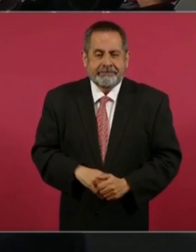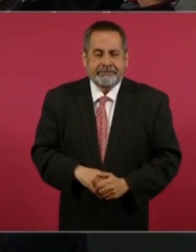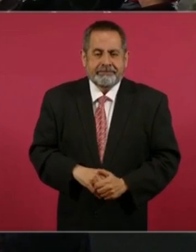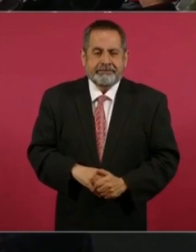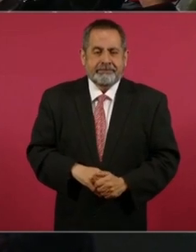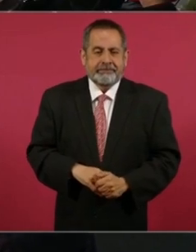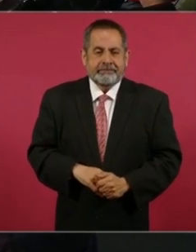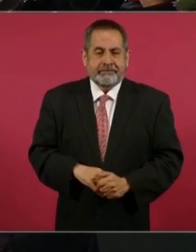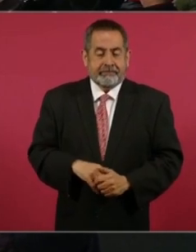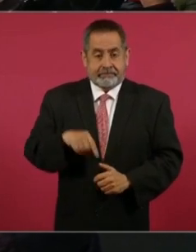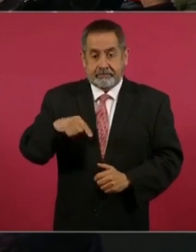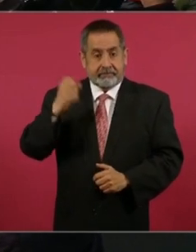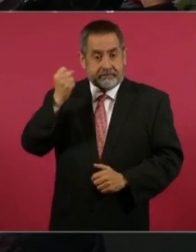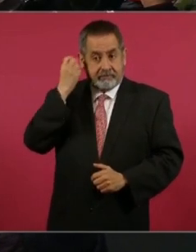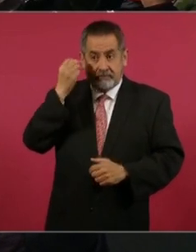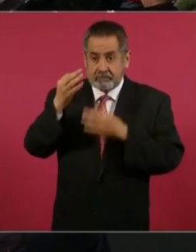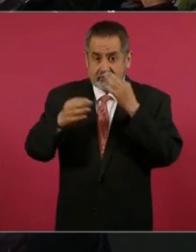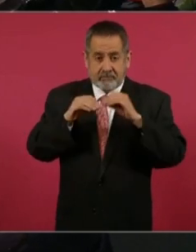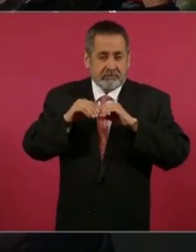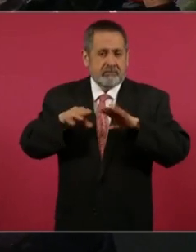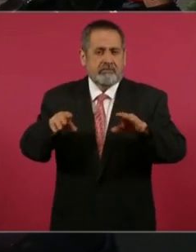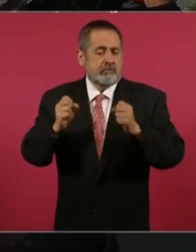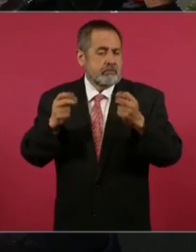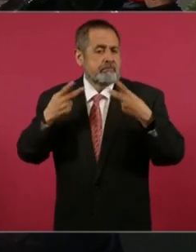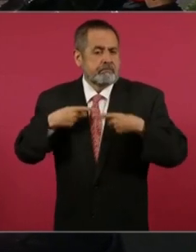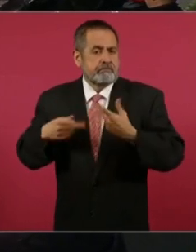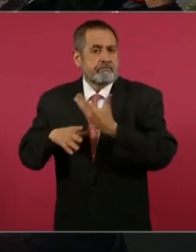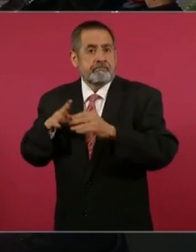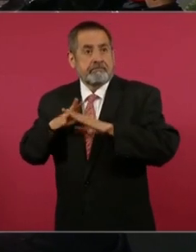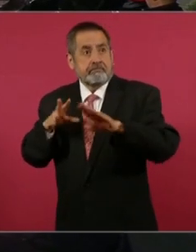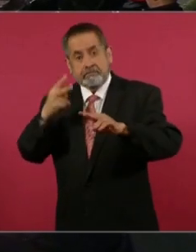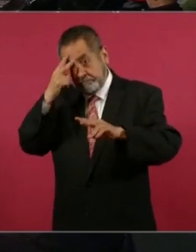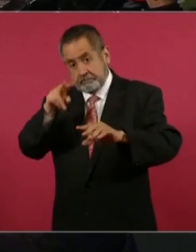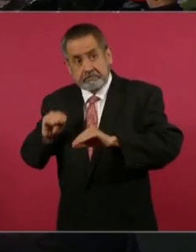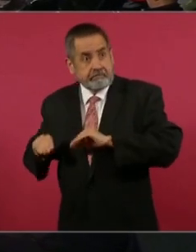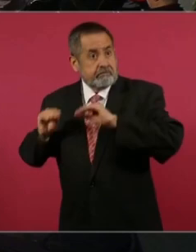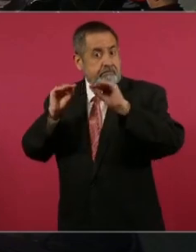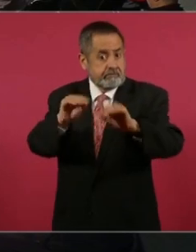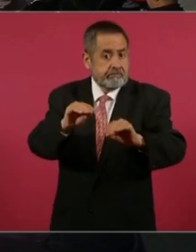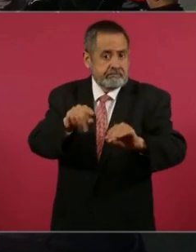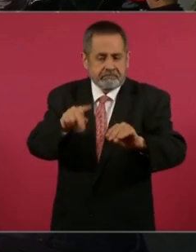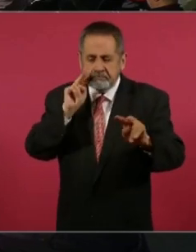la conferencia la ven también muchos paisanos,